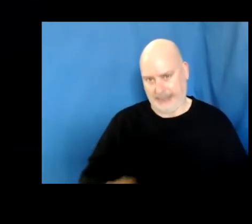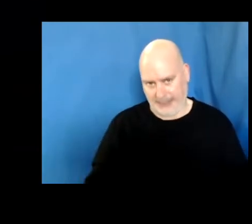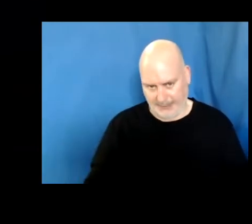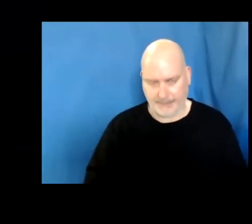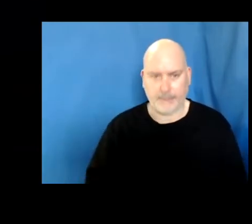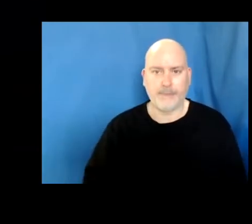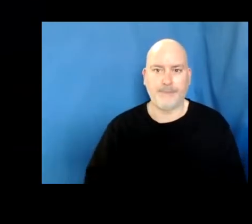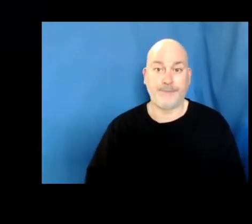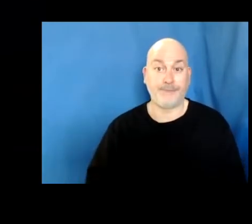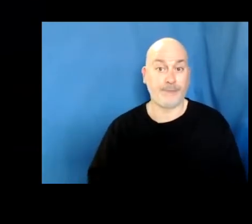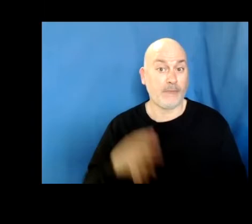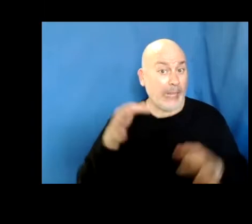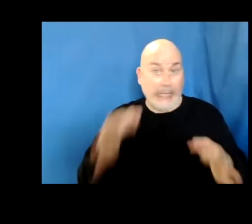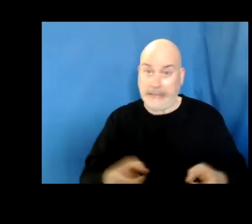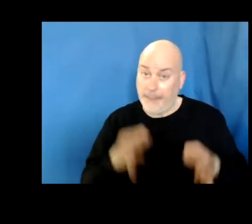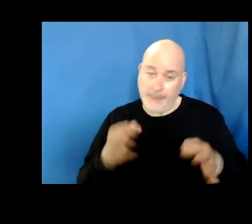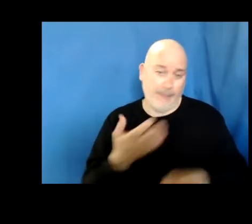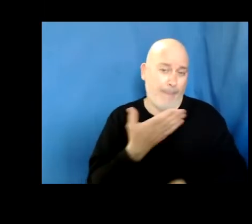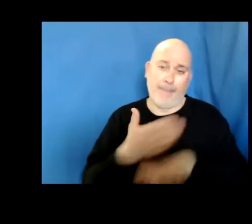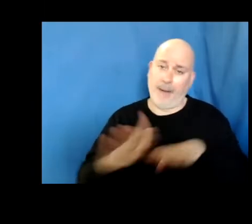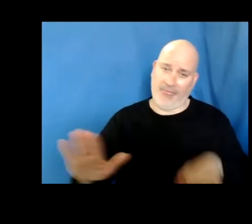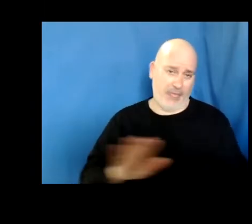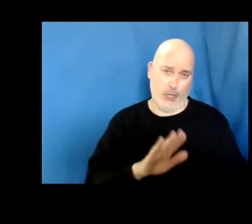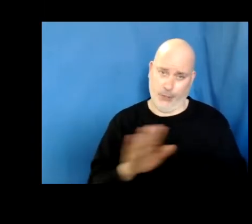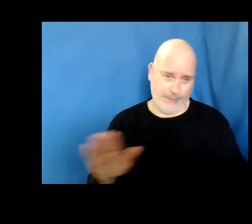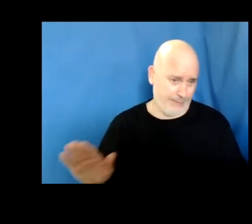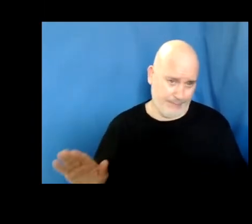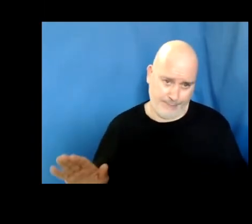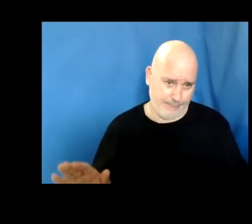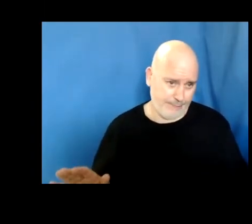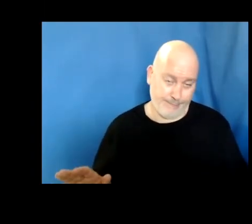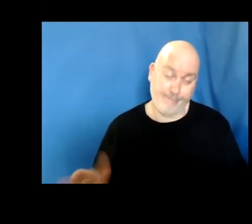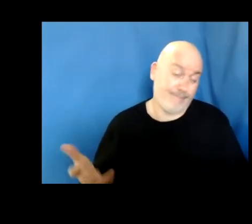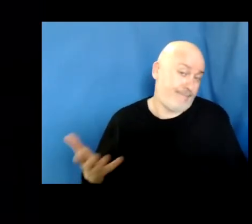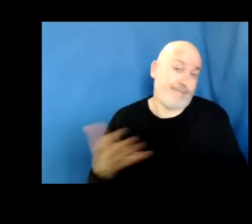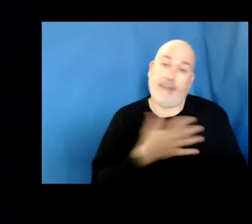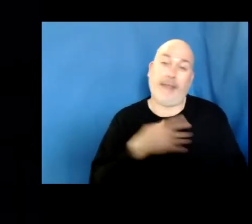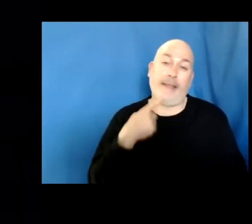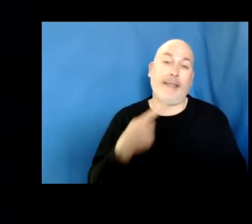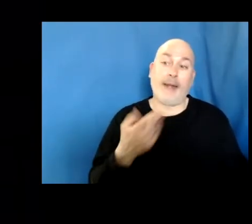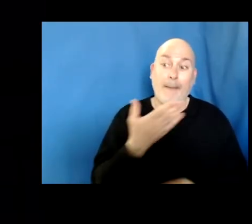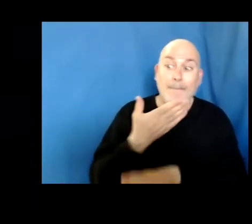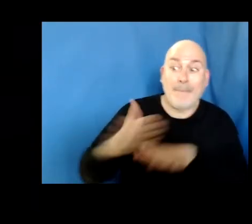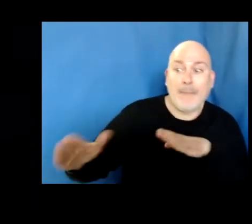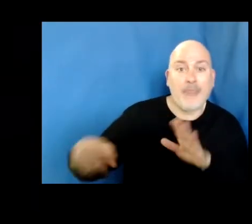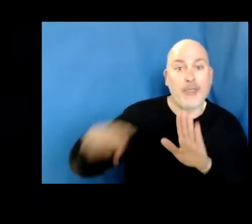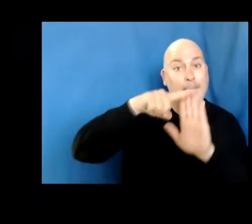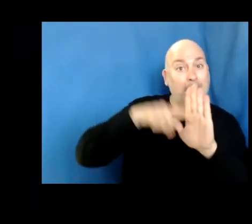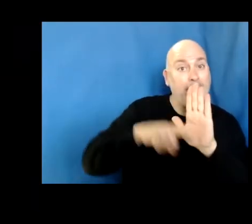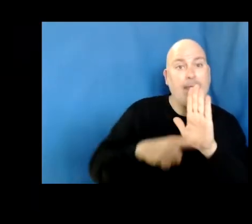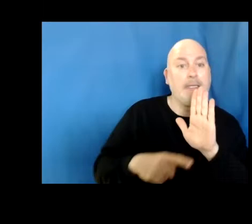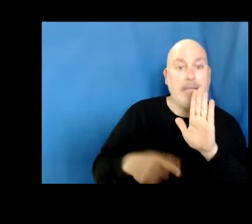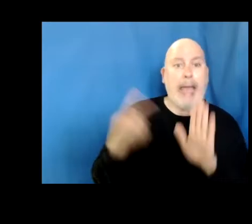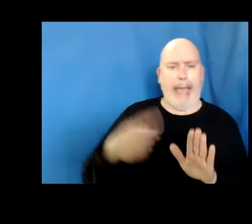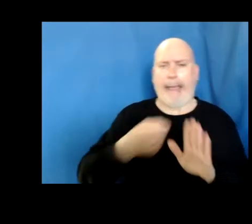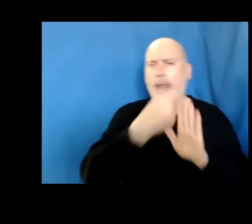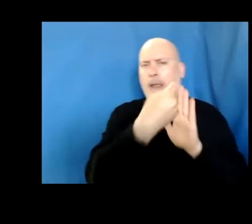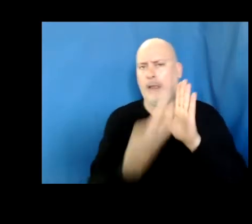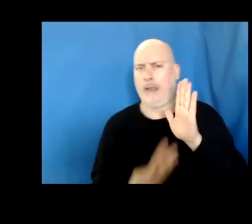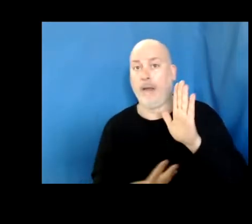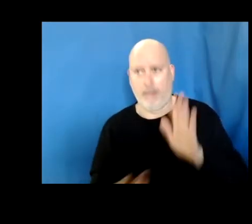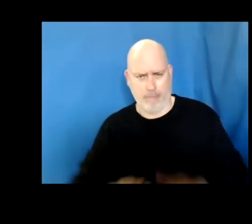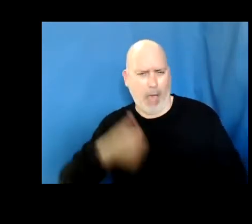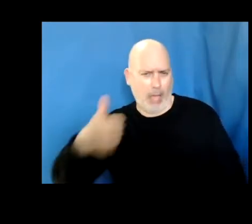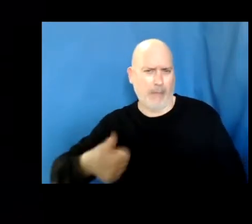Como siempre, medidas de prevención. Respecto a las medidas de prevención, aquí os hemos puesto unas cuantas, pero hay